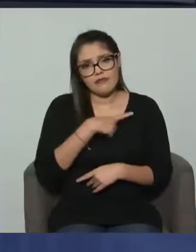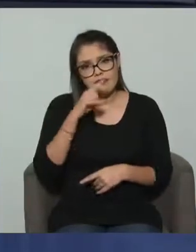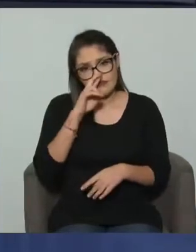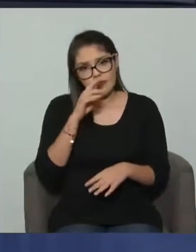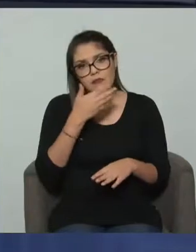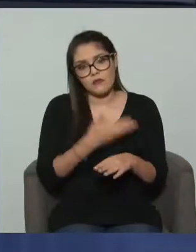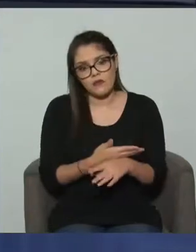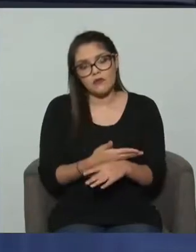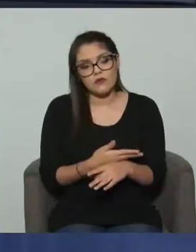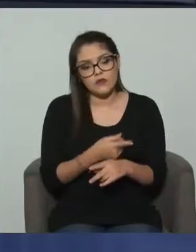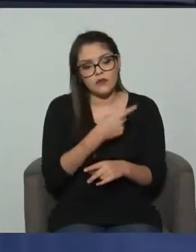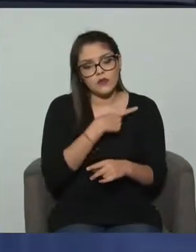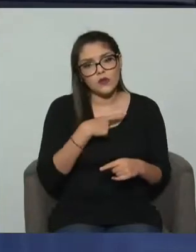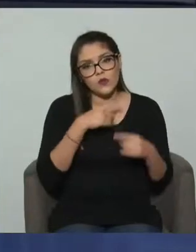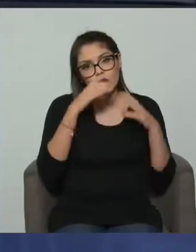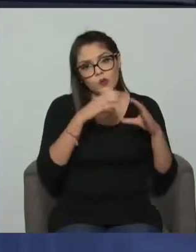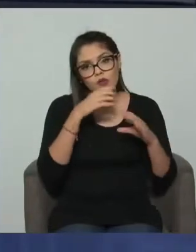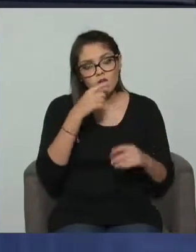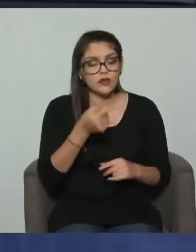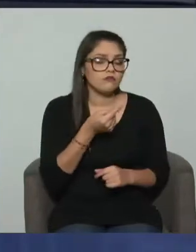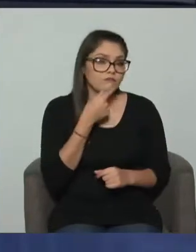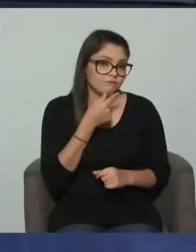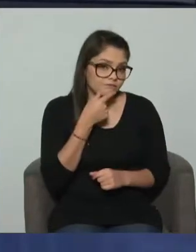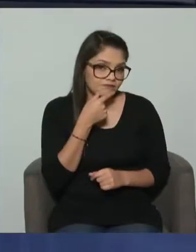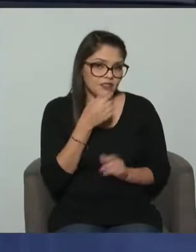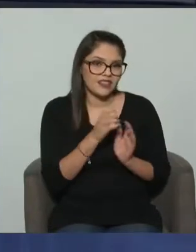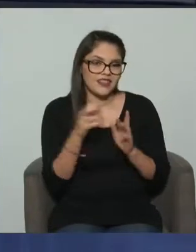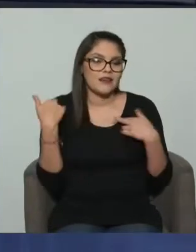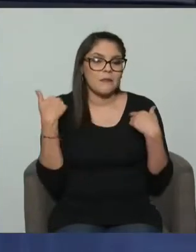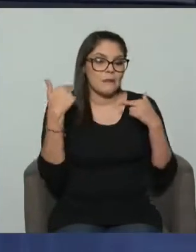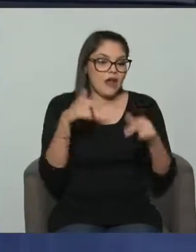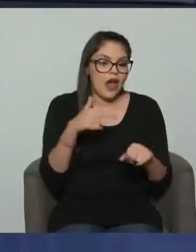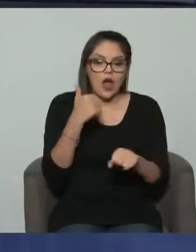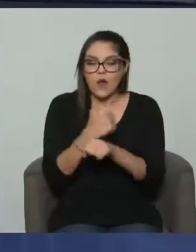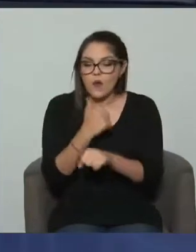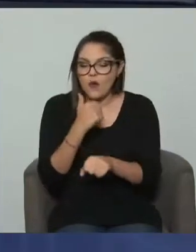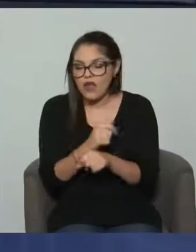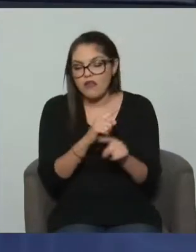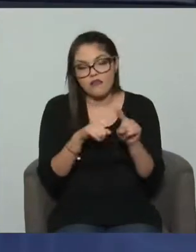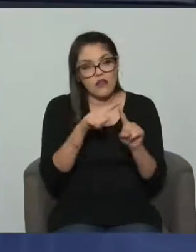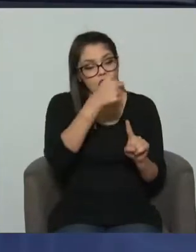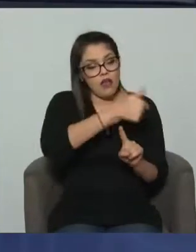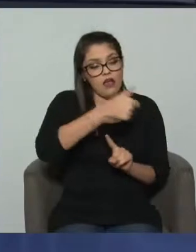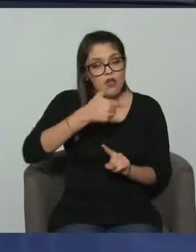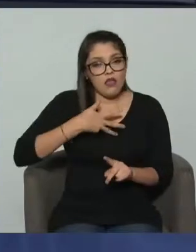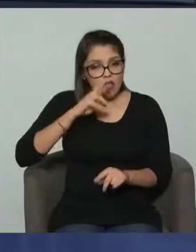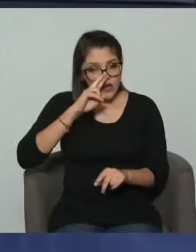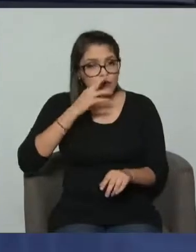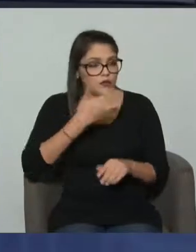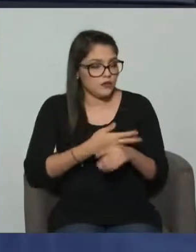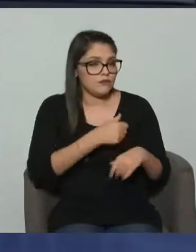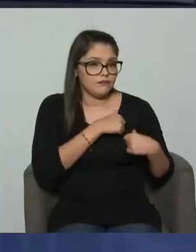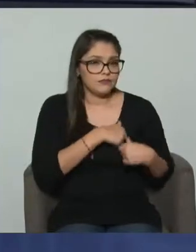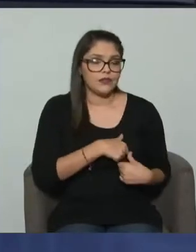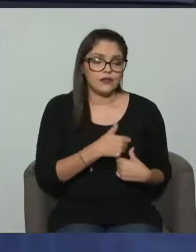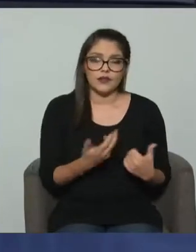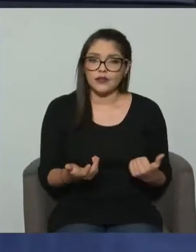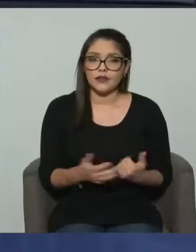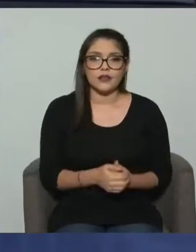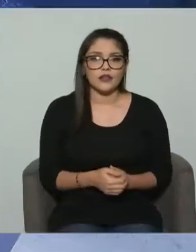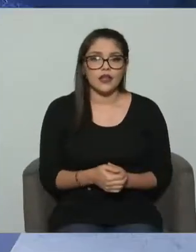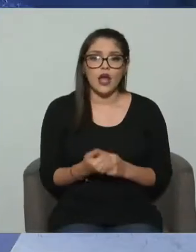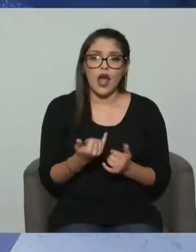madres o cuidadores de estos niños, ¿no? Los maestros, la abuela, o sea, todos tendríamos una responsabilidad ahí, el Estado la tiene también, ¿no? Esta